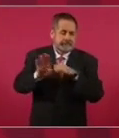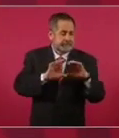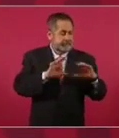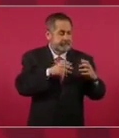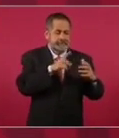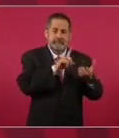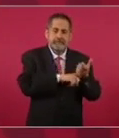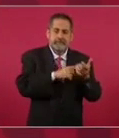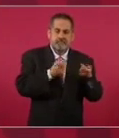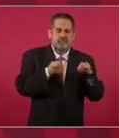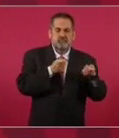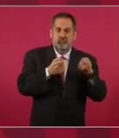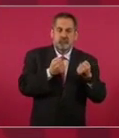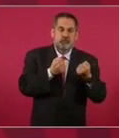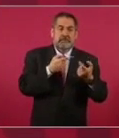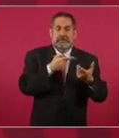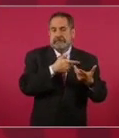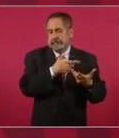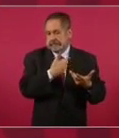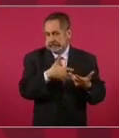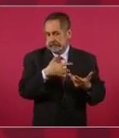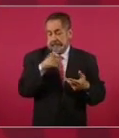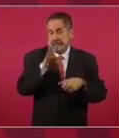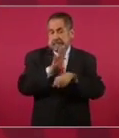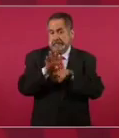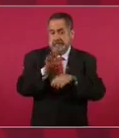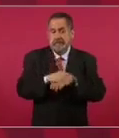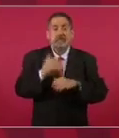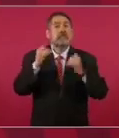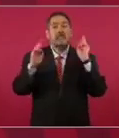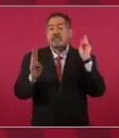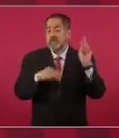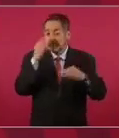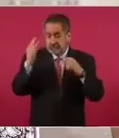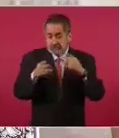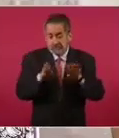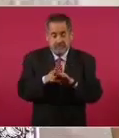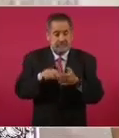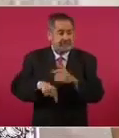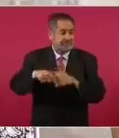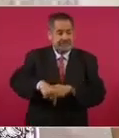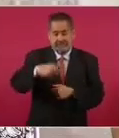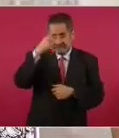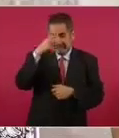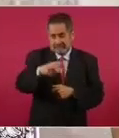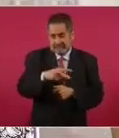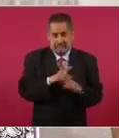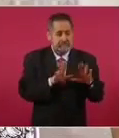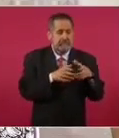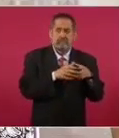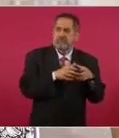el conservadurismo en el mundo, aquí en México.